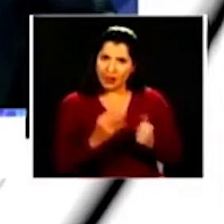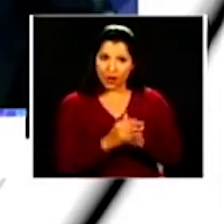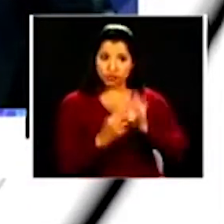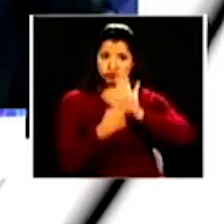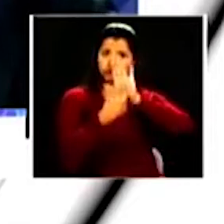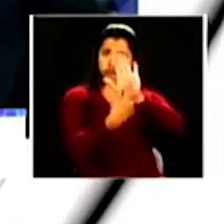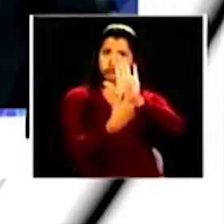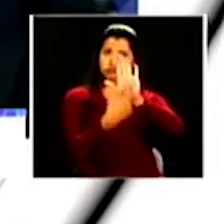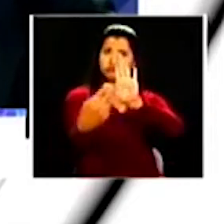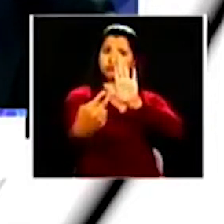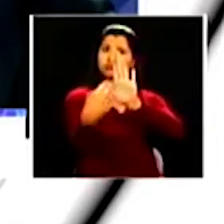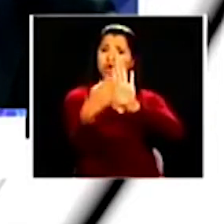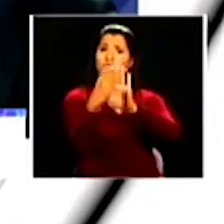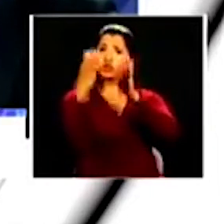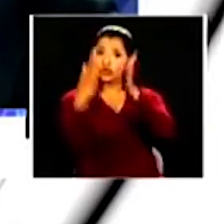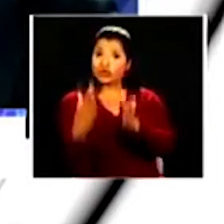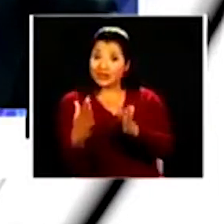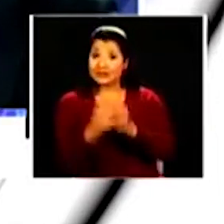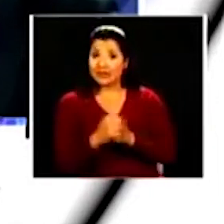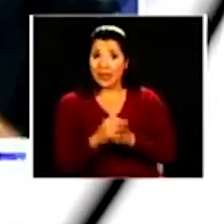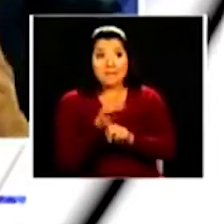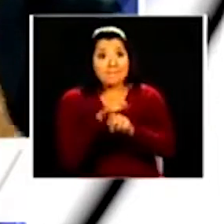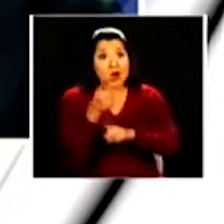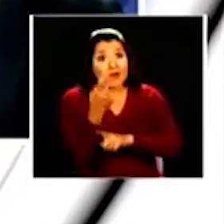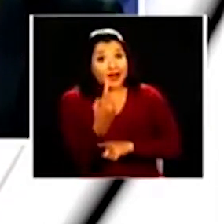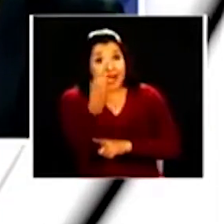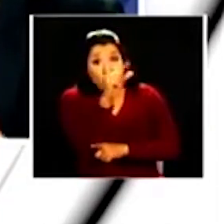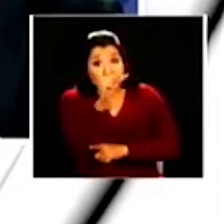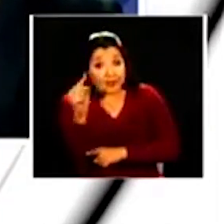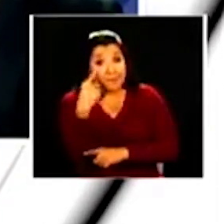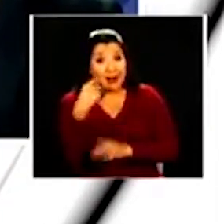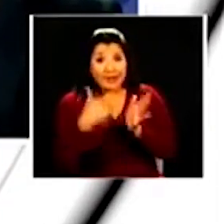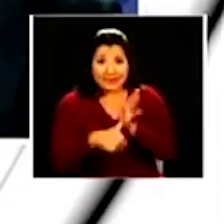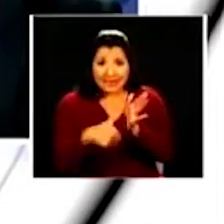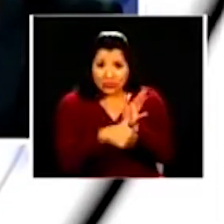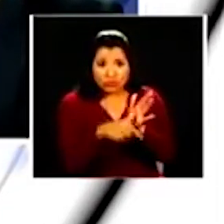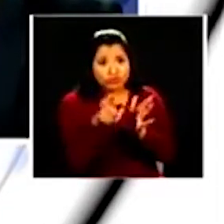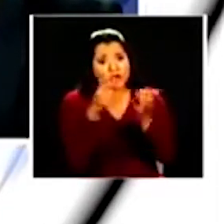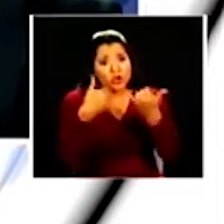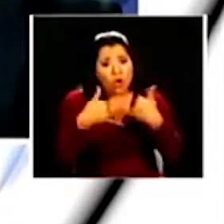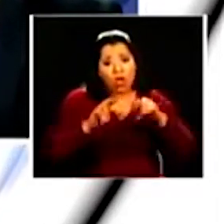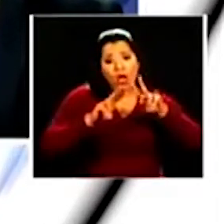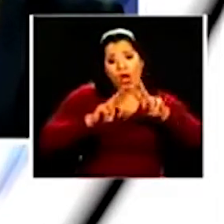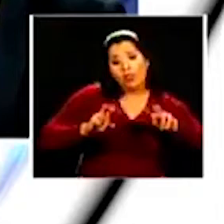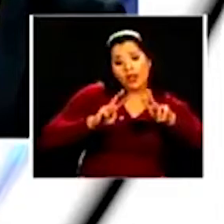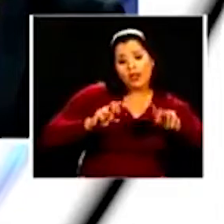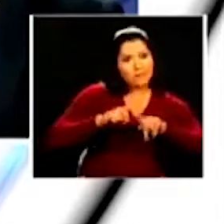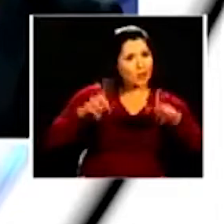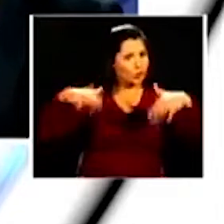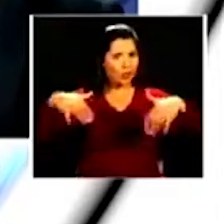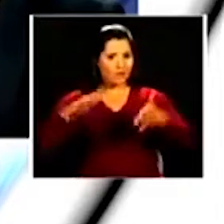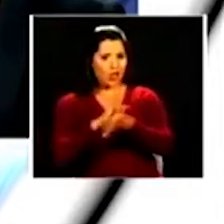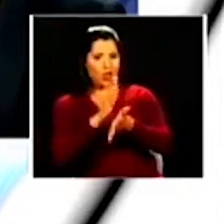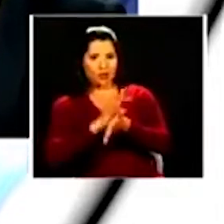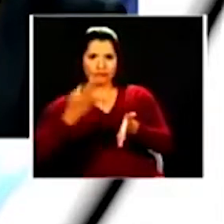una semana de las elecciones. Ustedes analizan y valoran, pero no tienen eso en un documento para